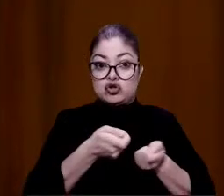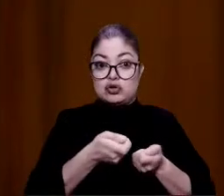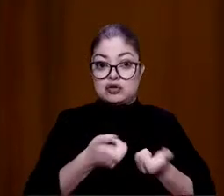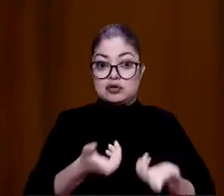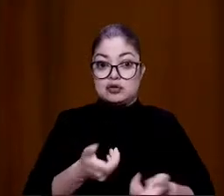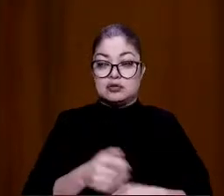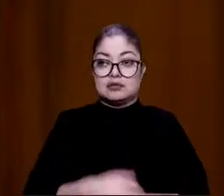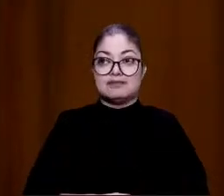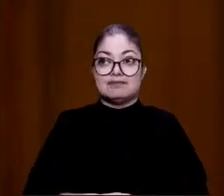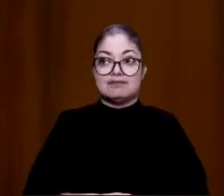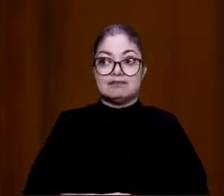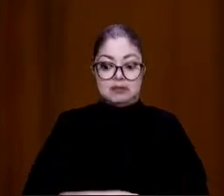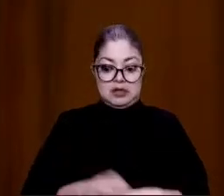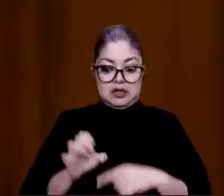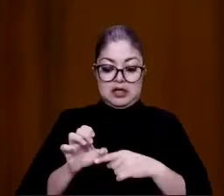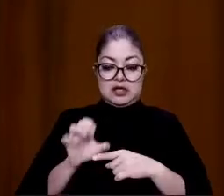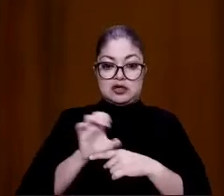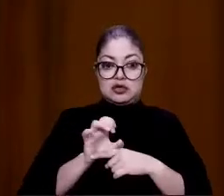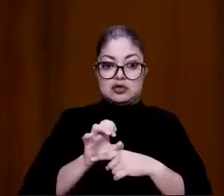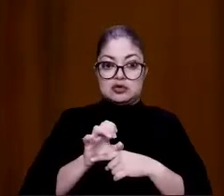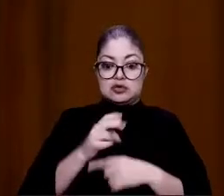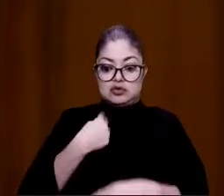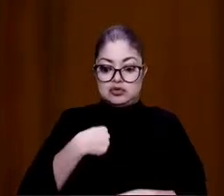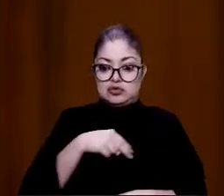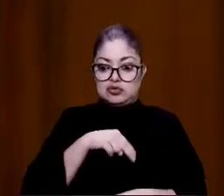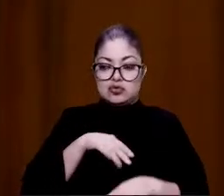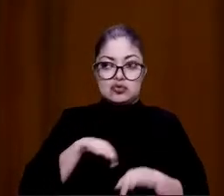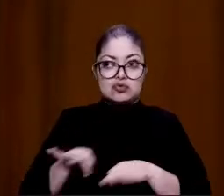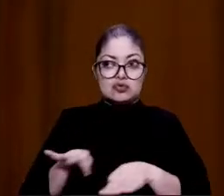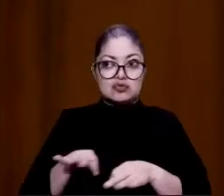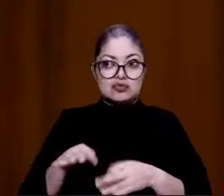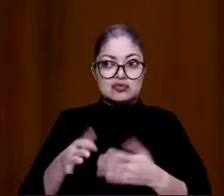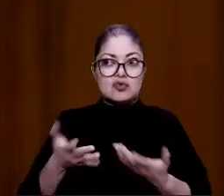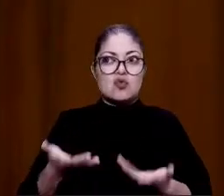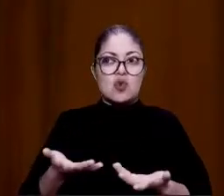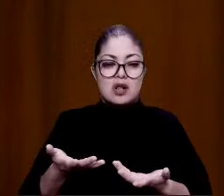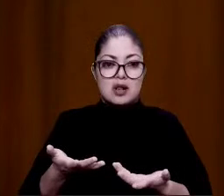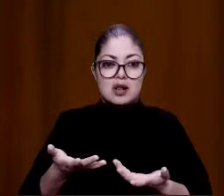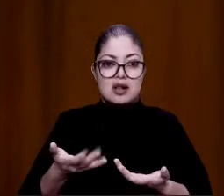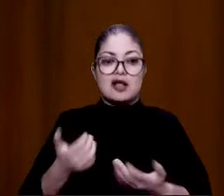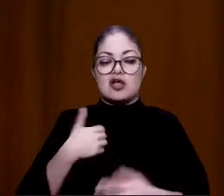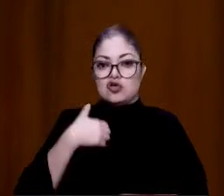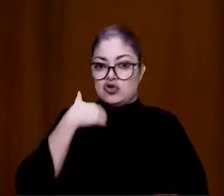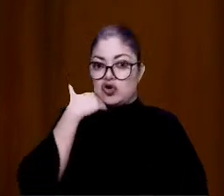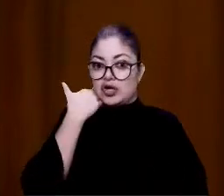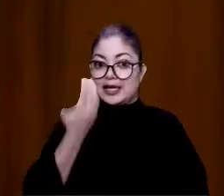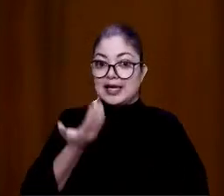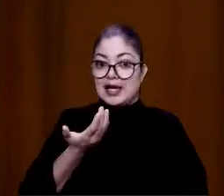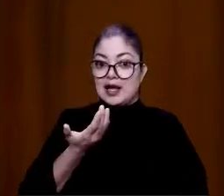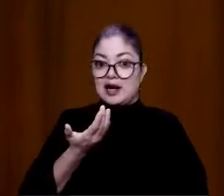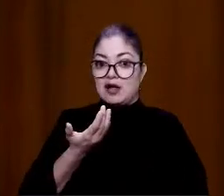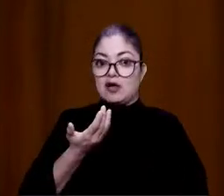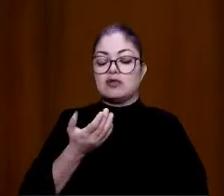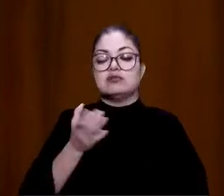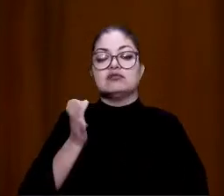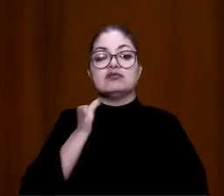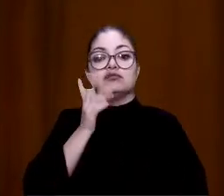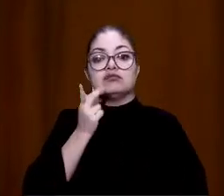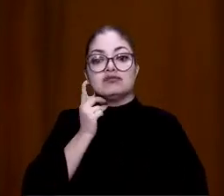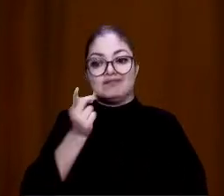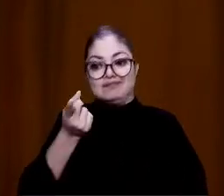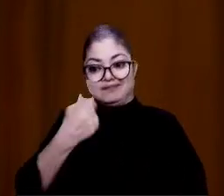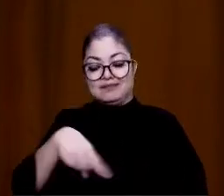¿Cuál es entonces nuestra labor en lo subsecuente? Yo quiero hacer una invitación a esta honorable Cámara para